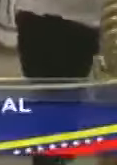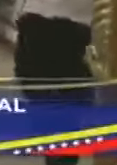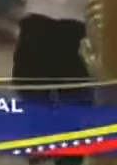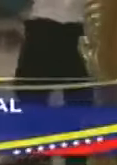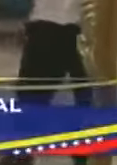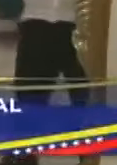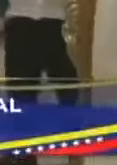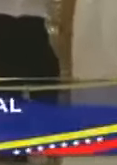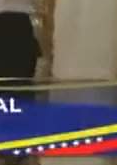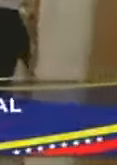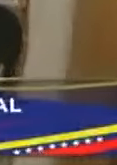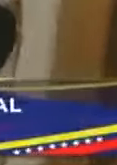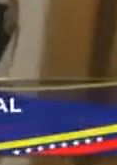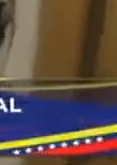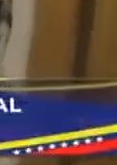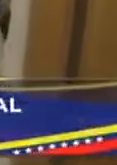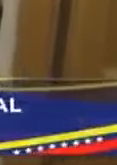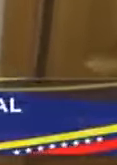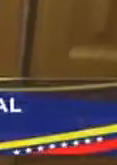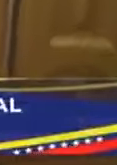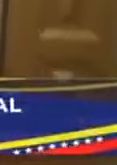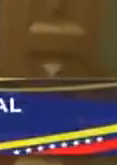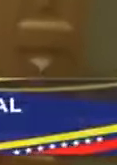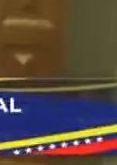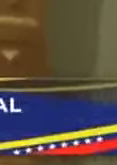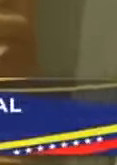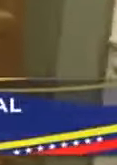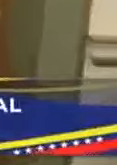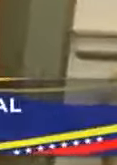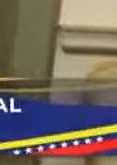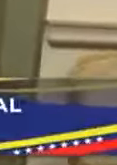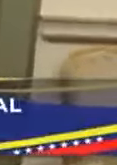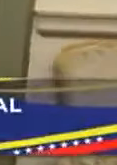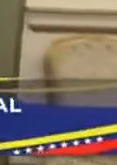una gran victoria. También lo ratificaba el presidente Nicolás Maduro en su alocución.